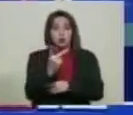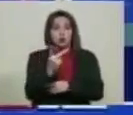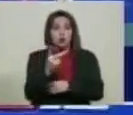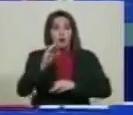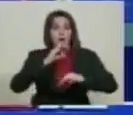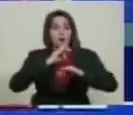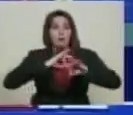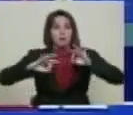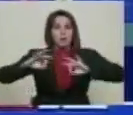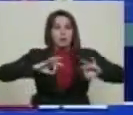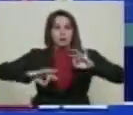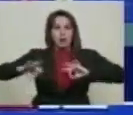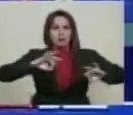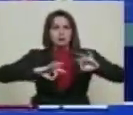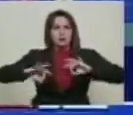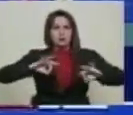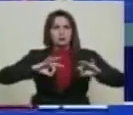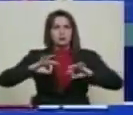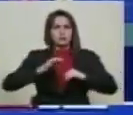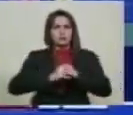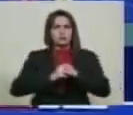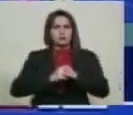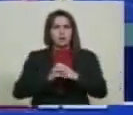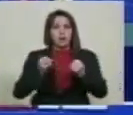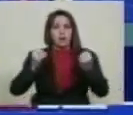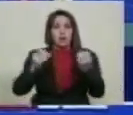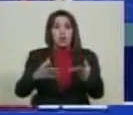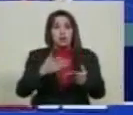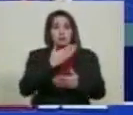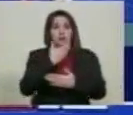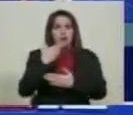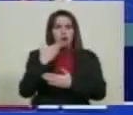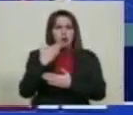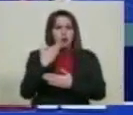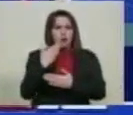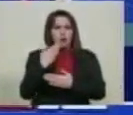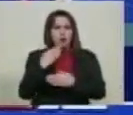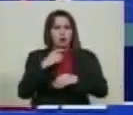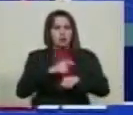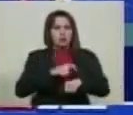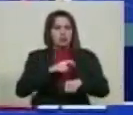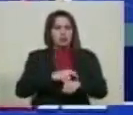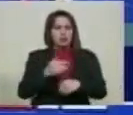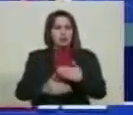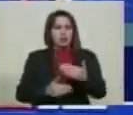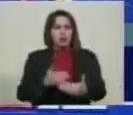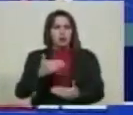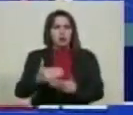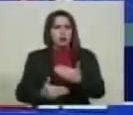Prepararnos para garantizar en las circunstancias que sea,